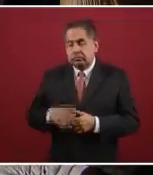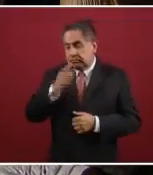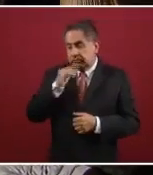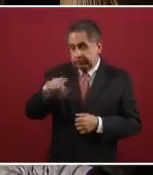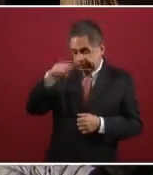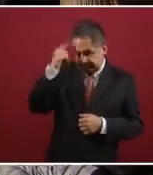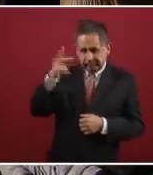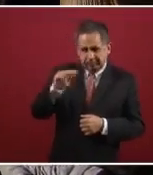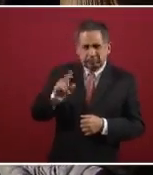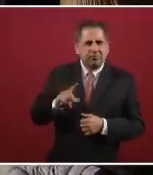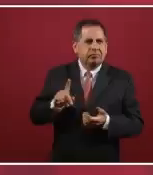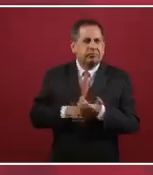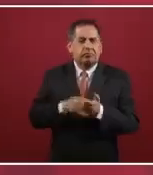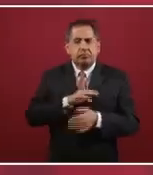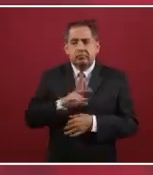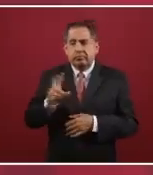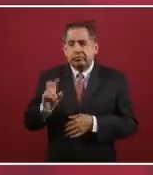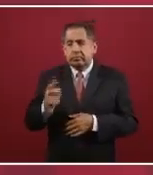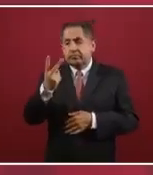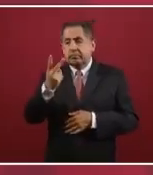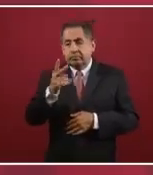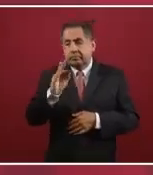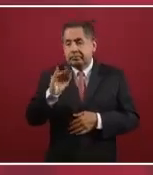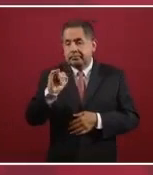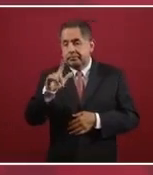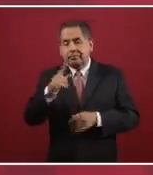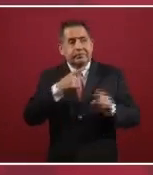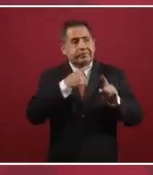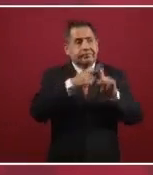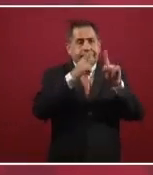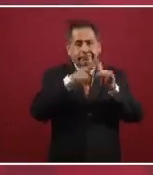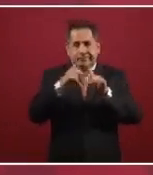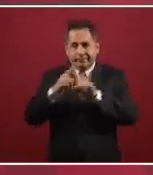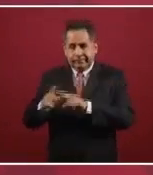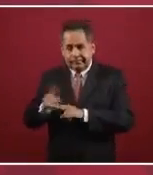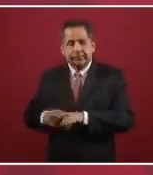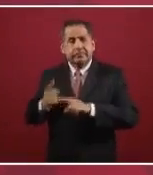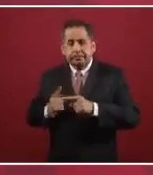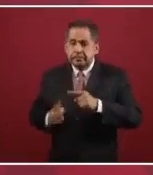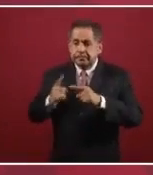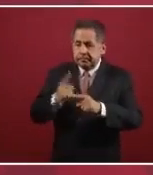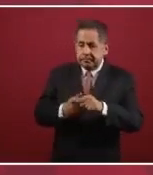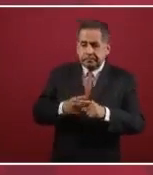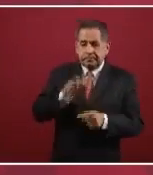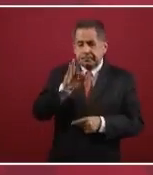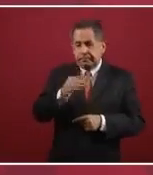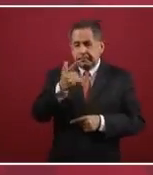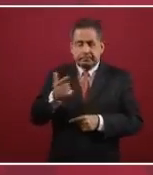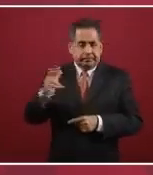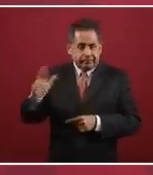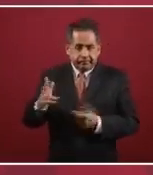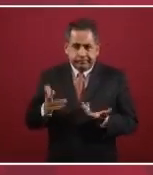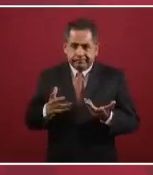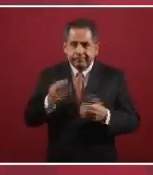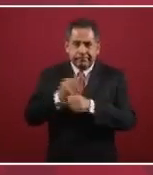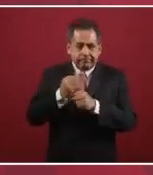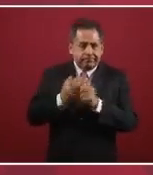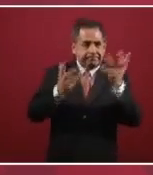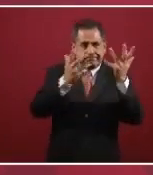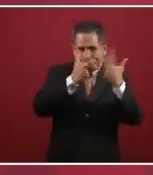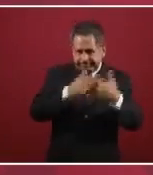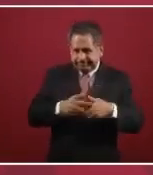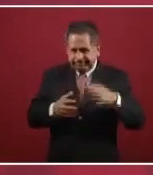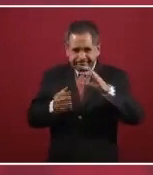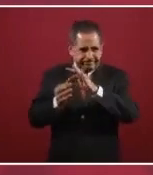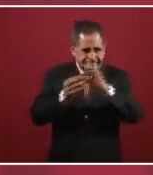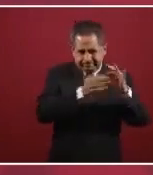hablando con 32 fiscalías distintas y con la Fiscalía General en un proceso de reconstrucción de toda